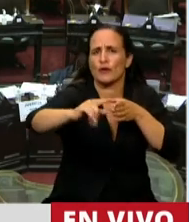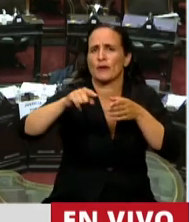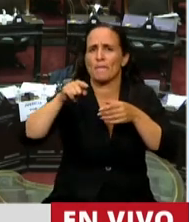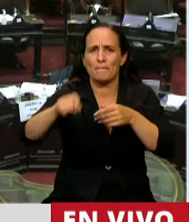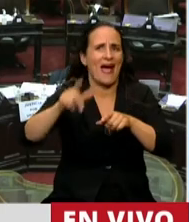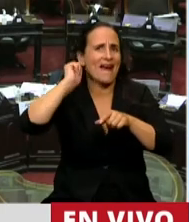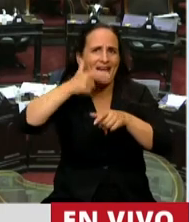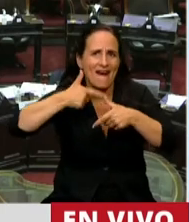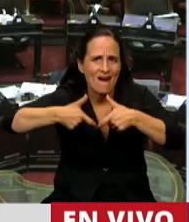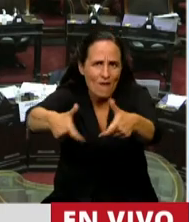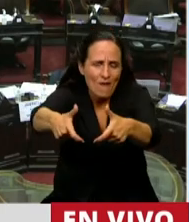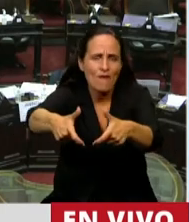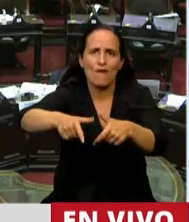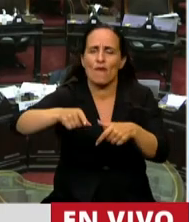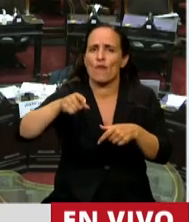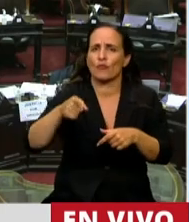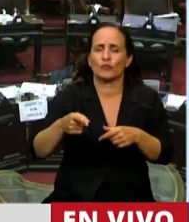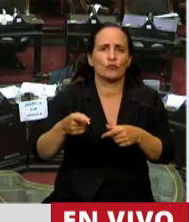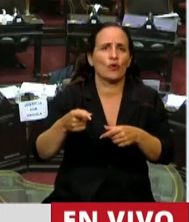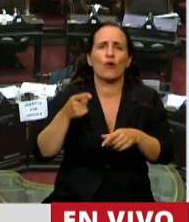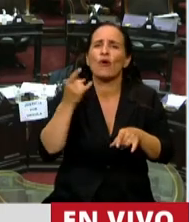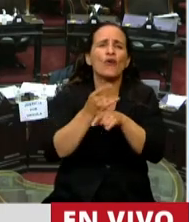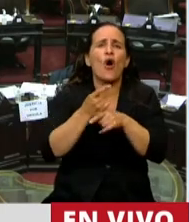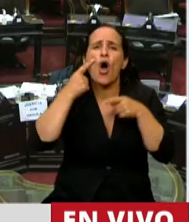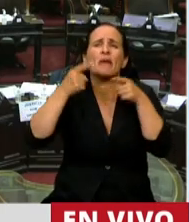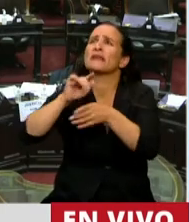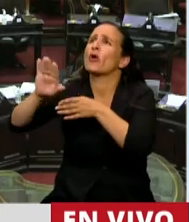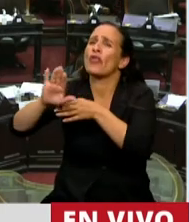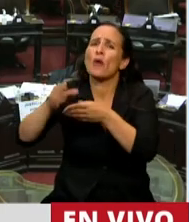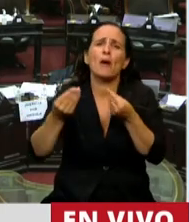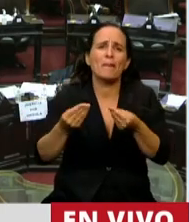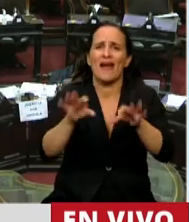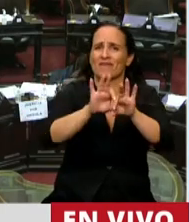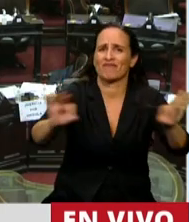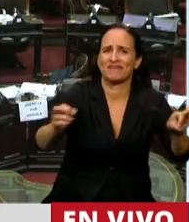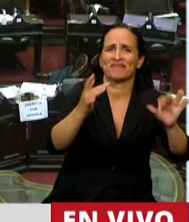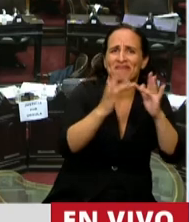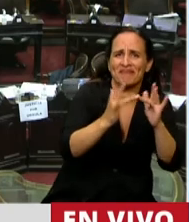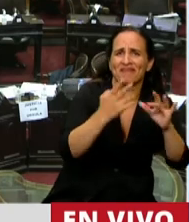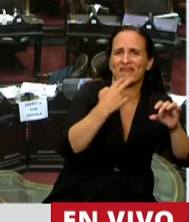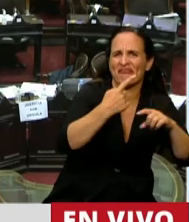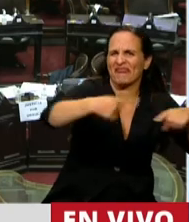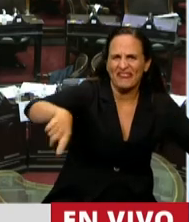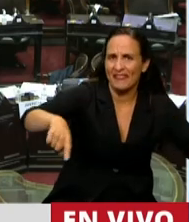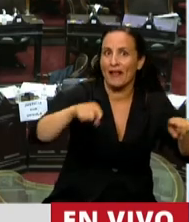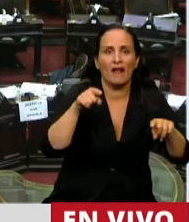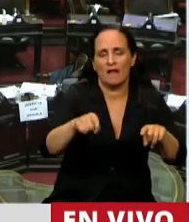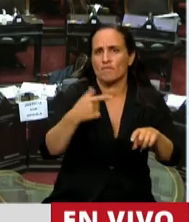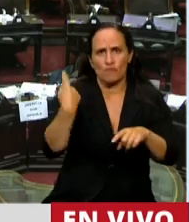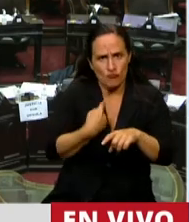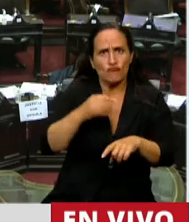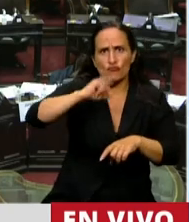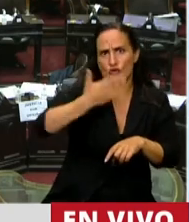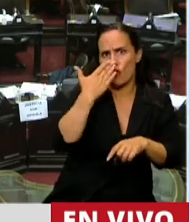para gasoductos, para llevar fibra óptica. Hemos, de esta manera, tomado